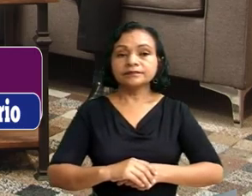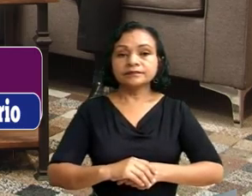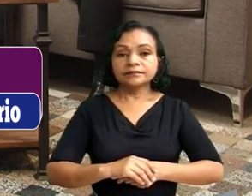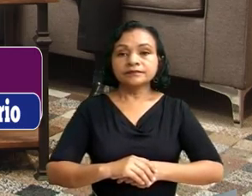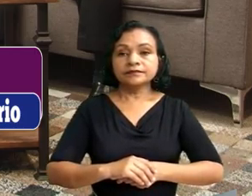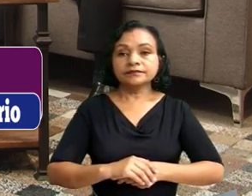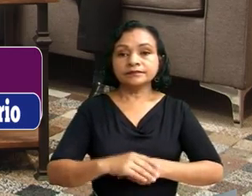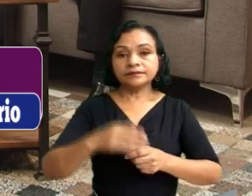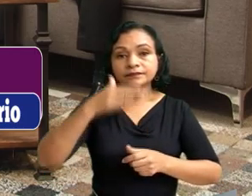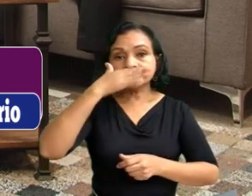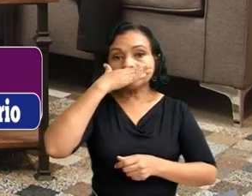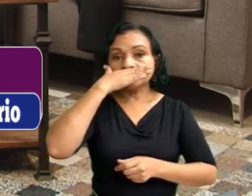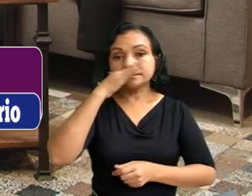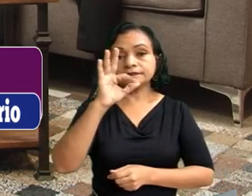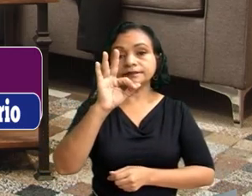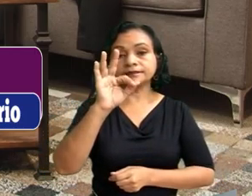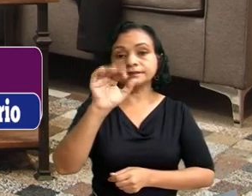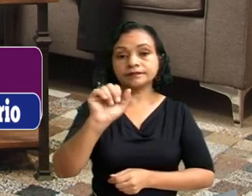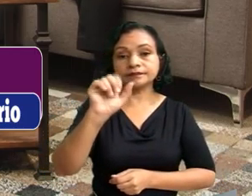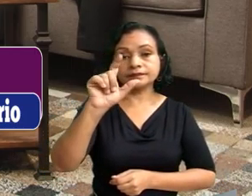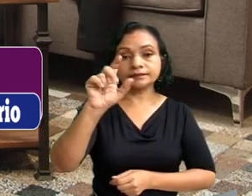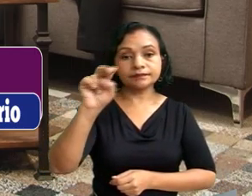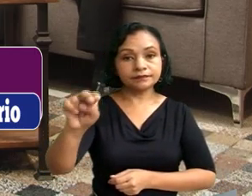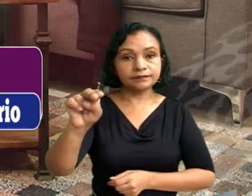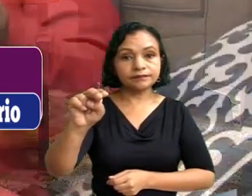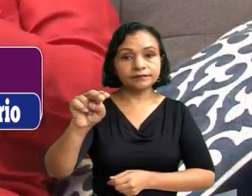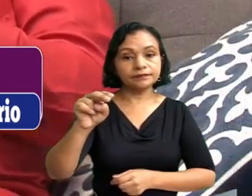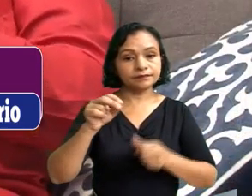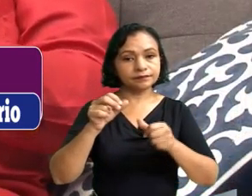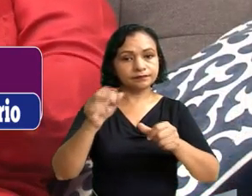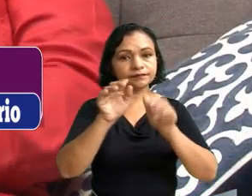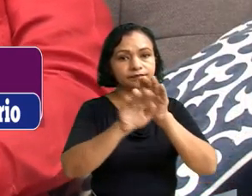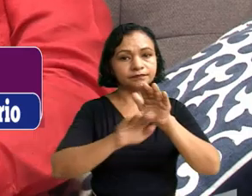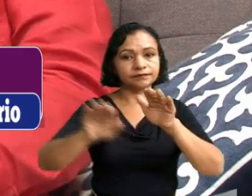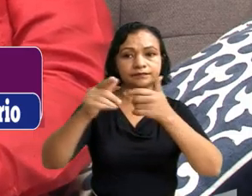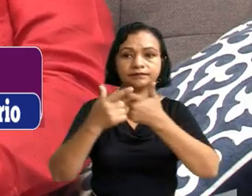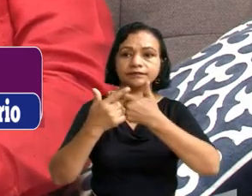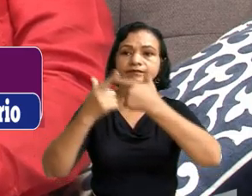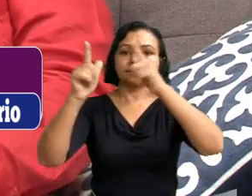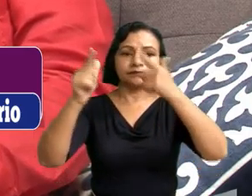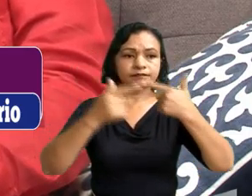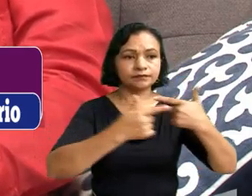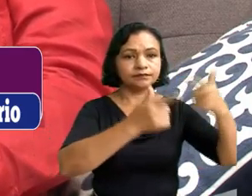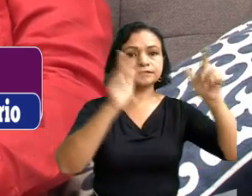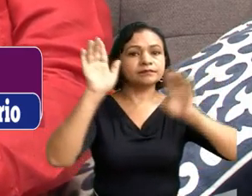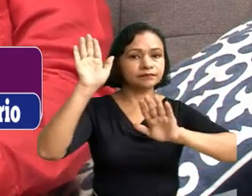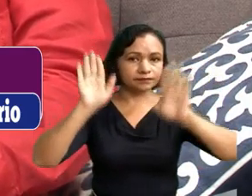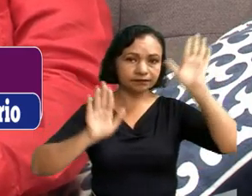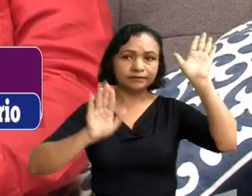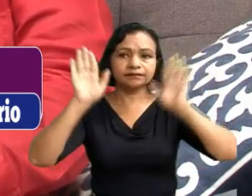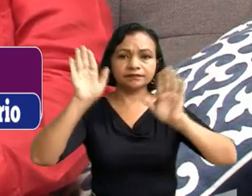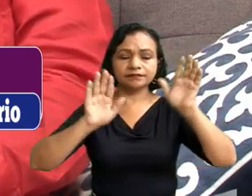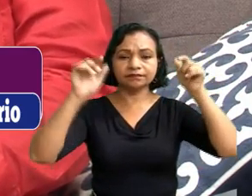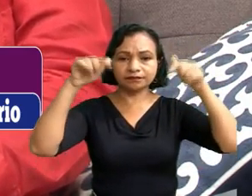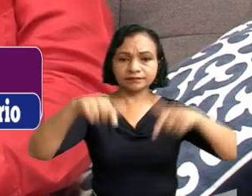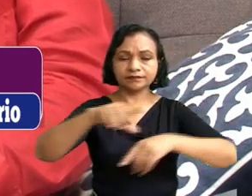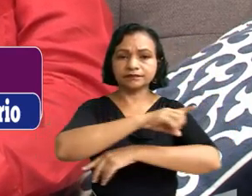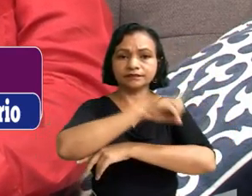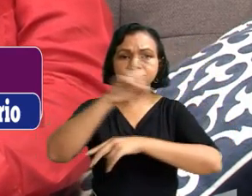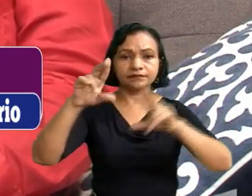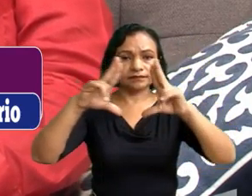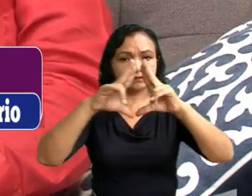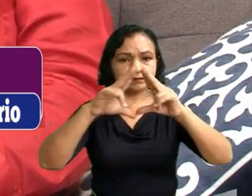el frente sandinista va profundizando la democracia y hoy nicaragua